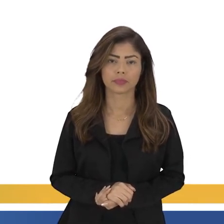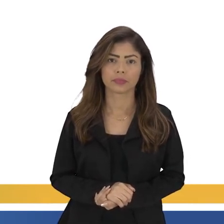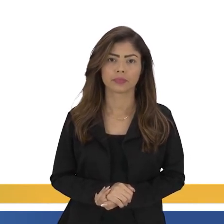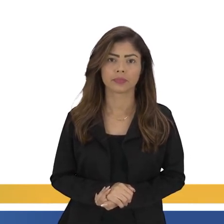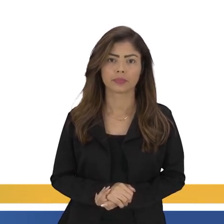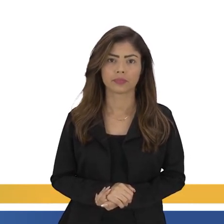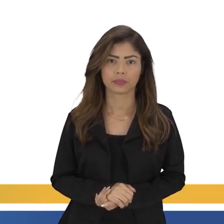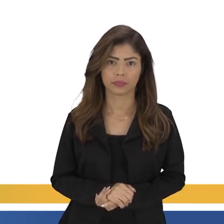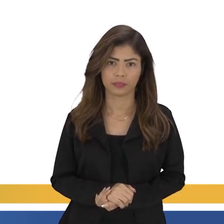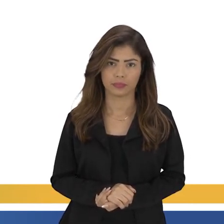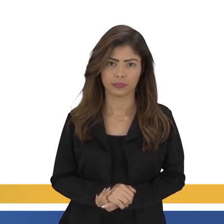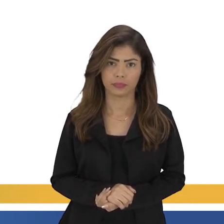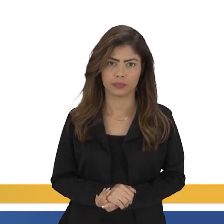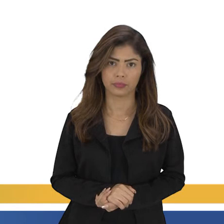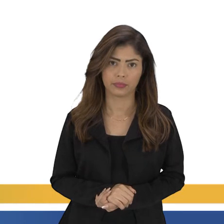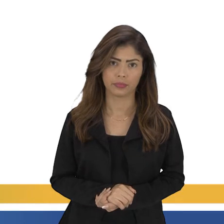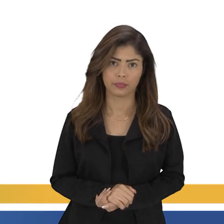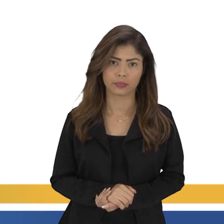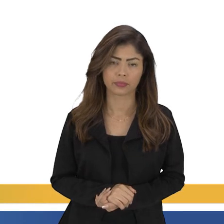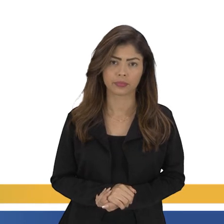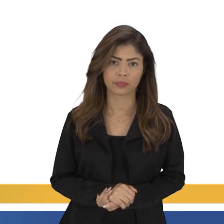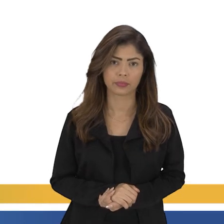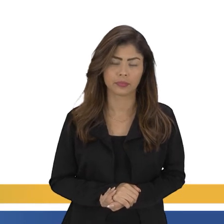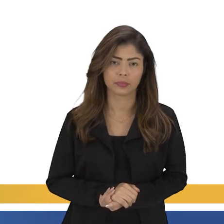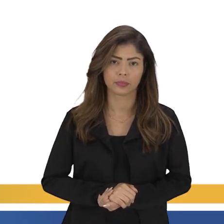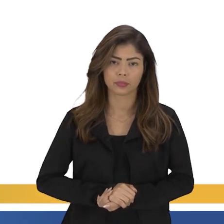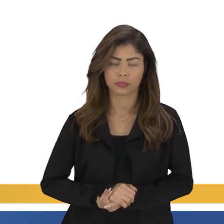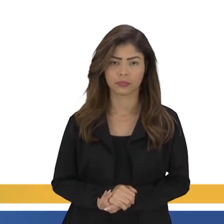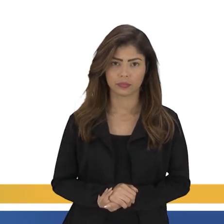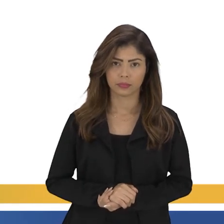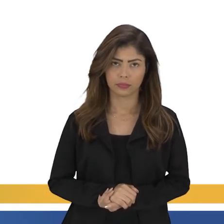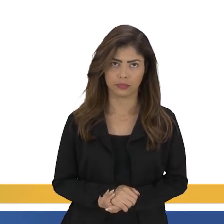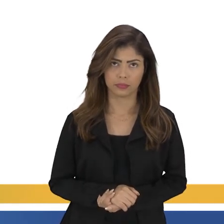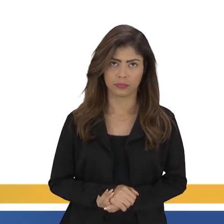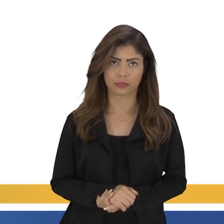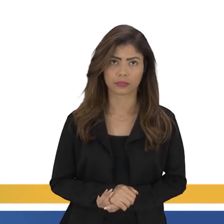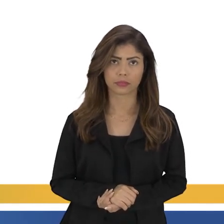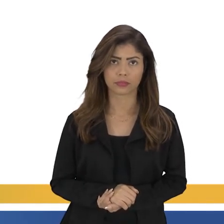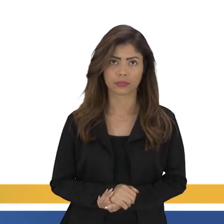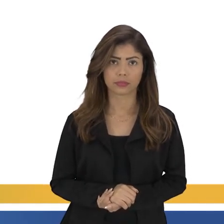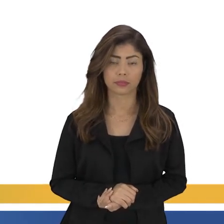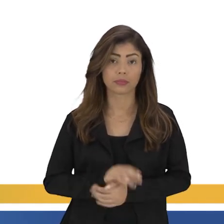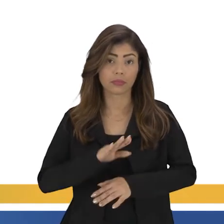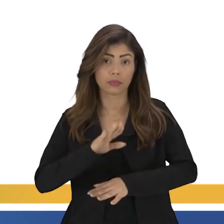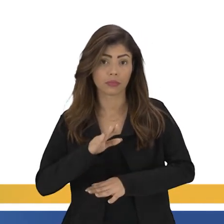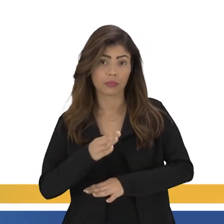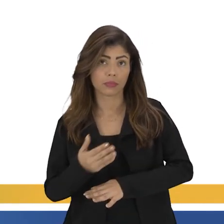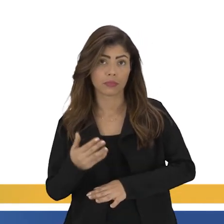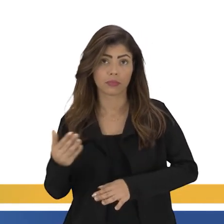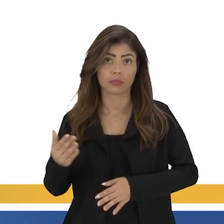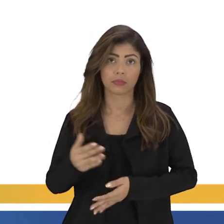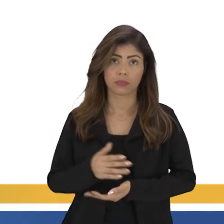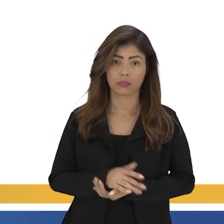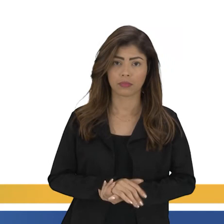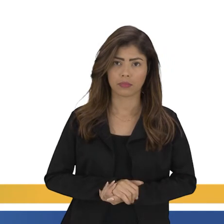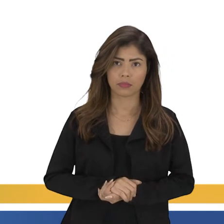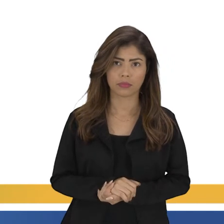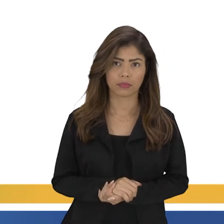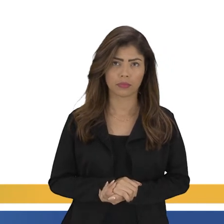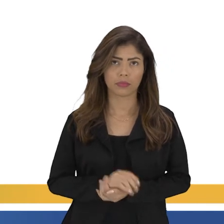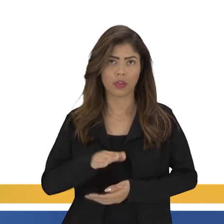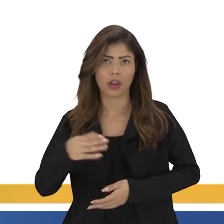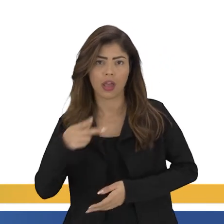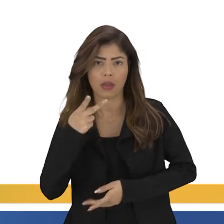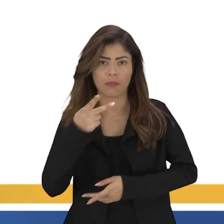al sustantivo y expresan cualidades del mismo, ¿tá? Cuando decimos, dame el plato